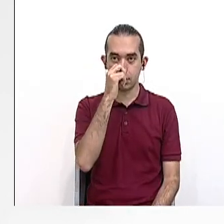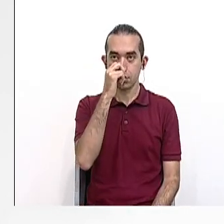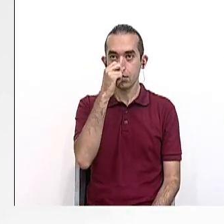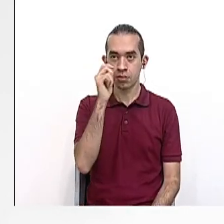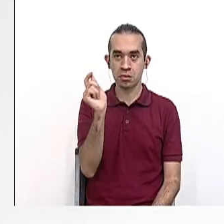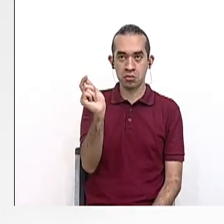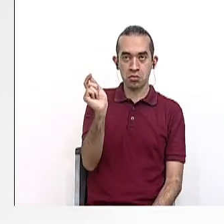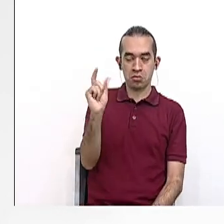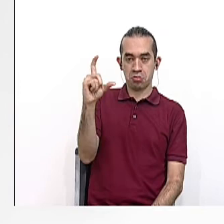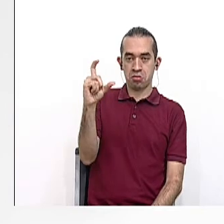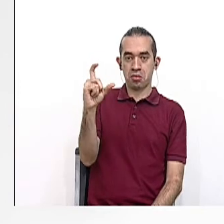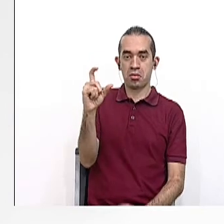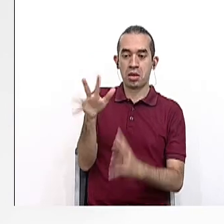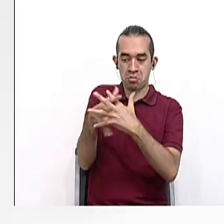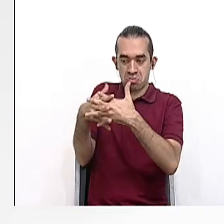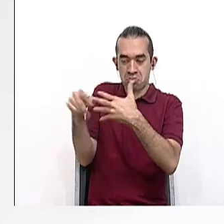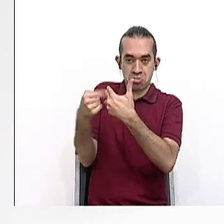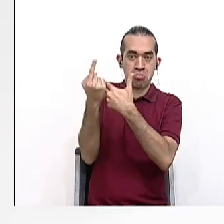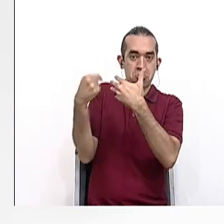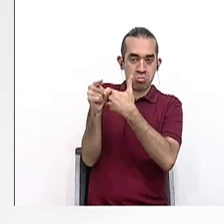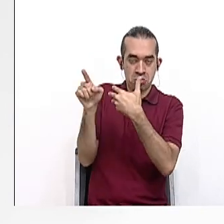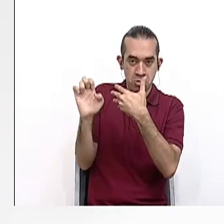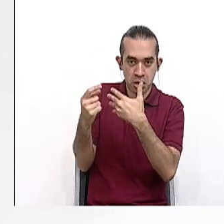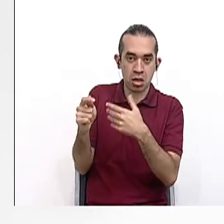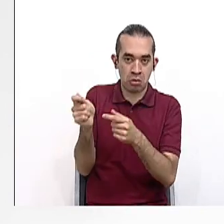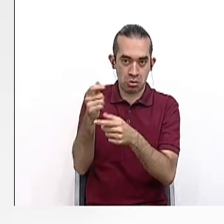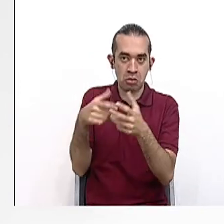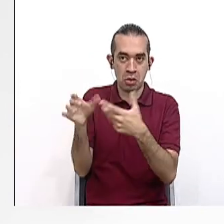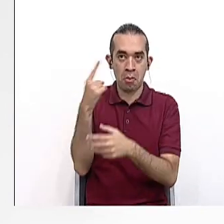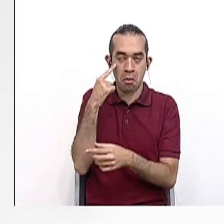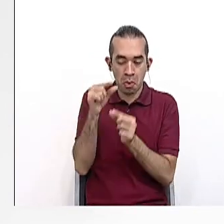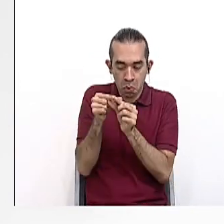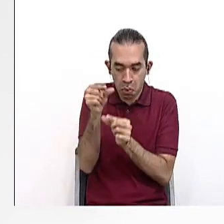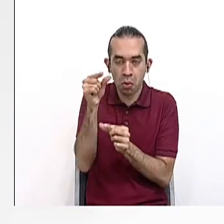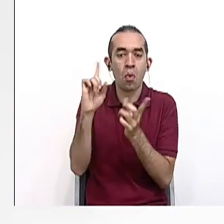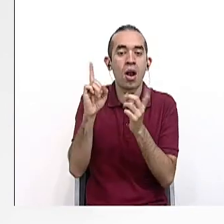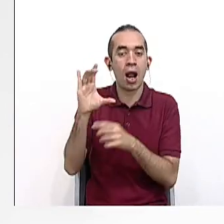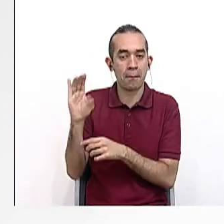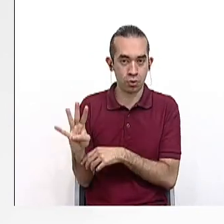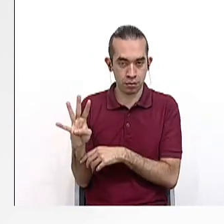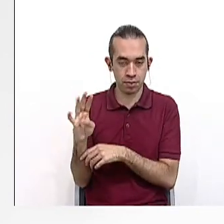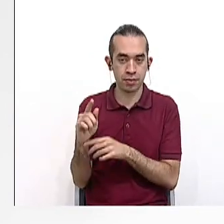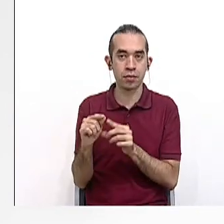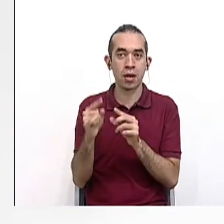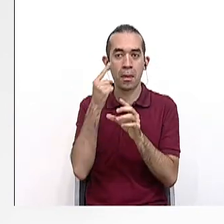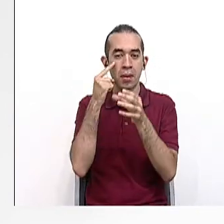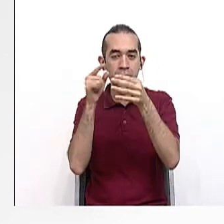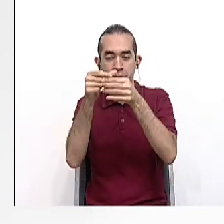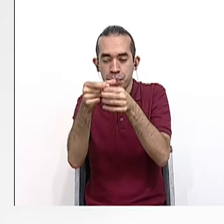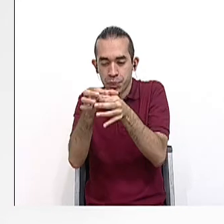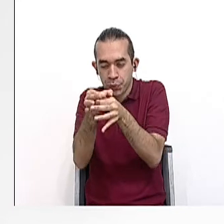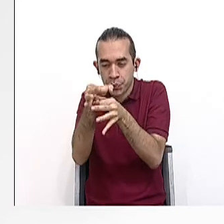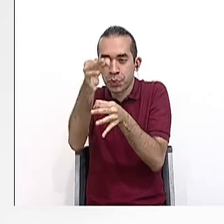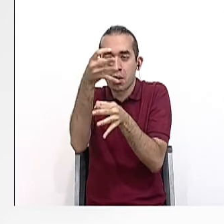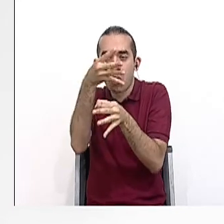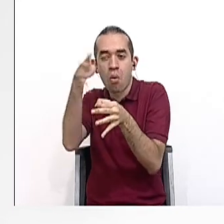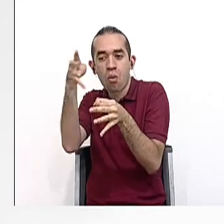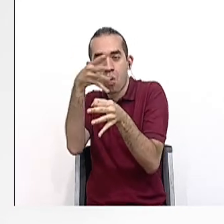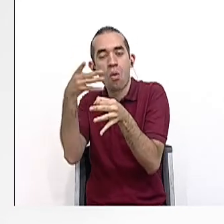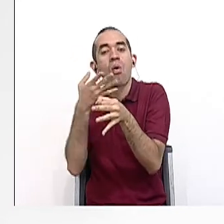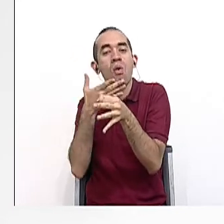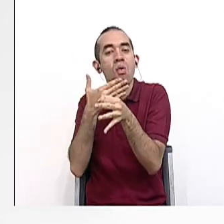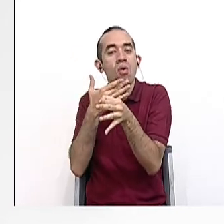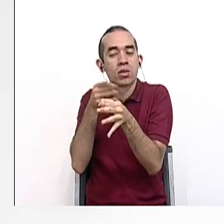comercial, esta que ustedes ven acá, es una resistencia de carbono. Ella contiene unas franjas de colores, la cual me indica